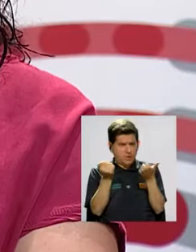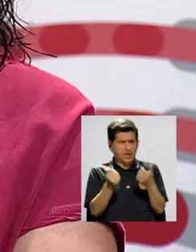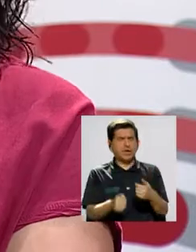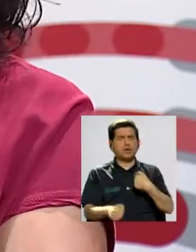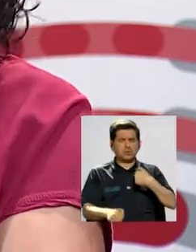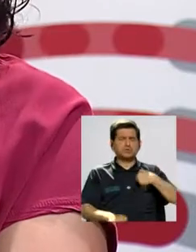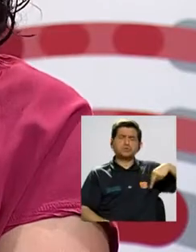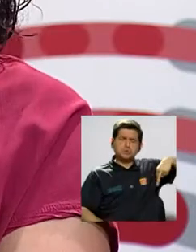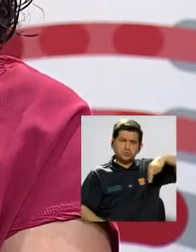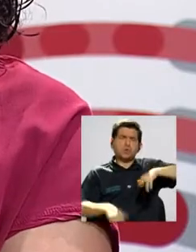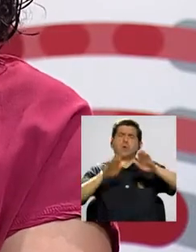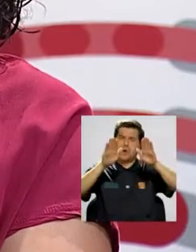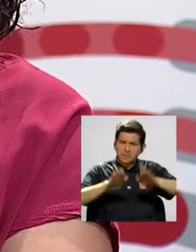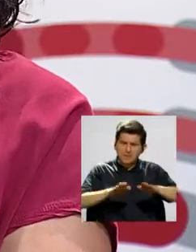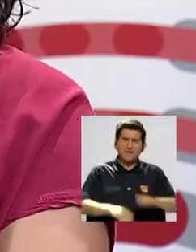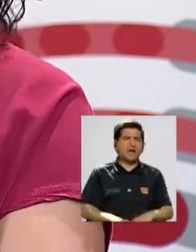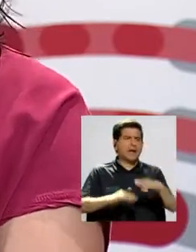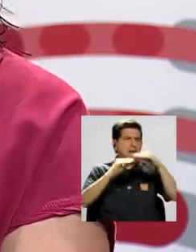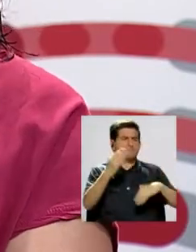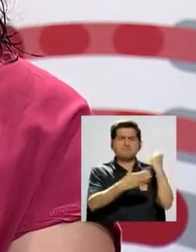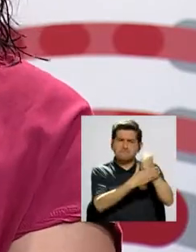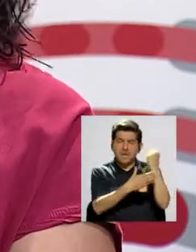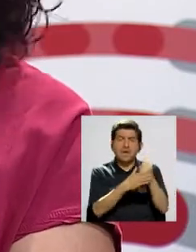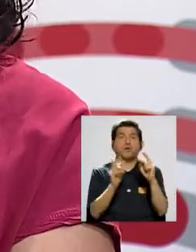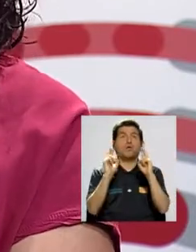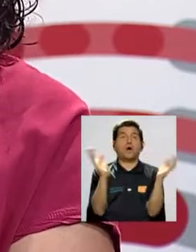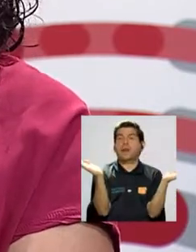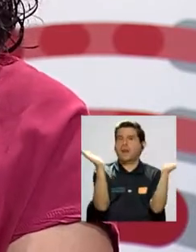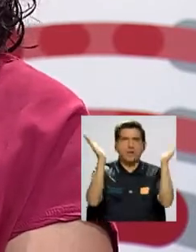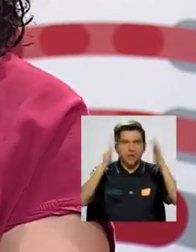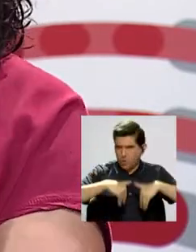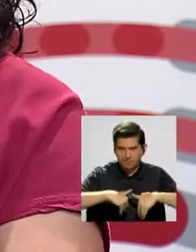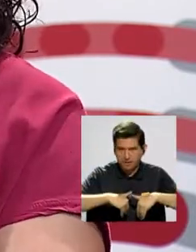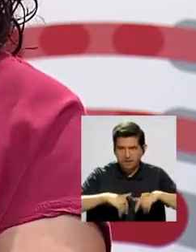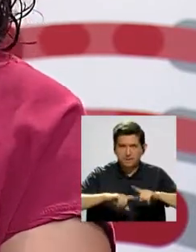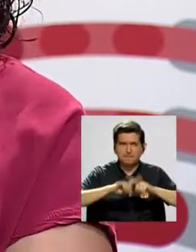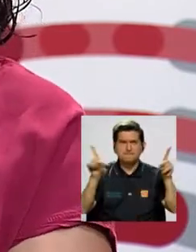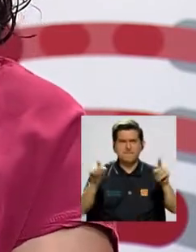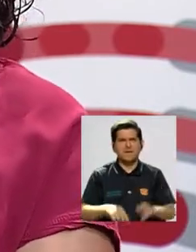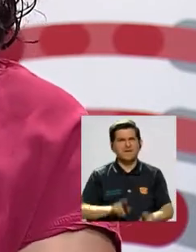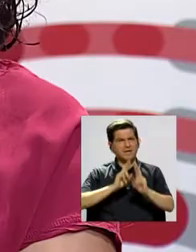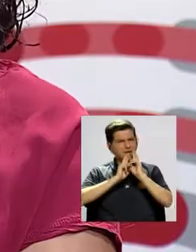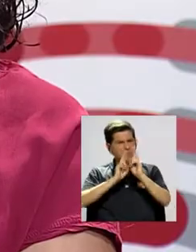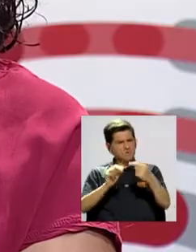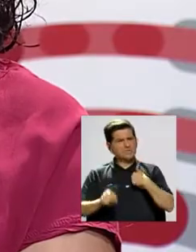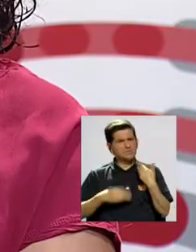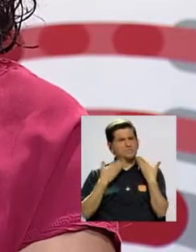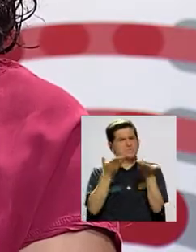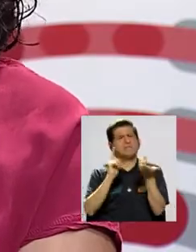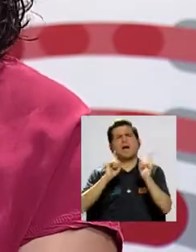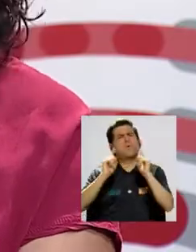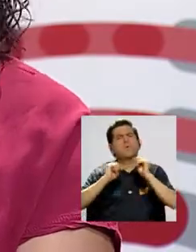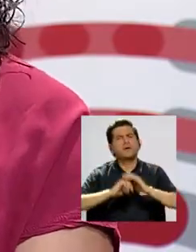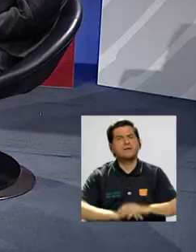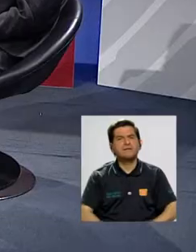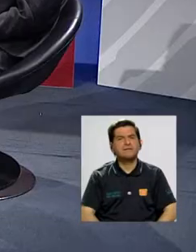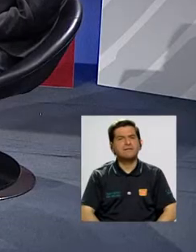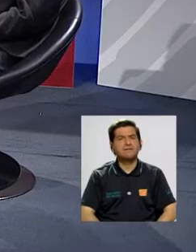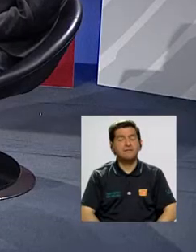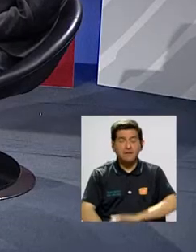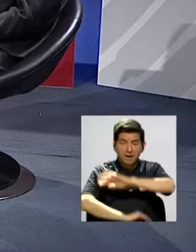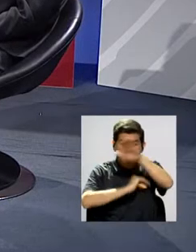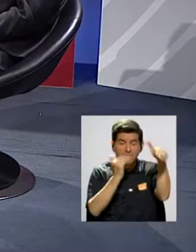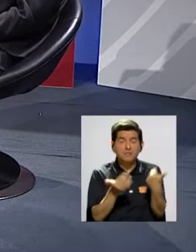con tranquilidad. Yo quiero que hayan menos homicidios. Ojalá que no hayan homicidios. Pero ¿cuál es la respuesta que yo le doy a esto? O sea, creo que